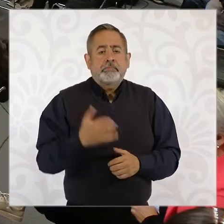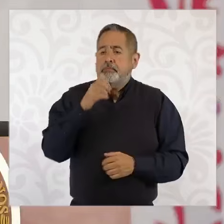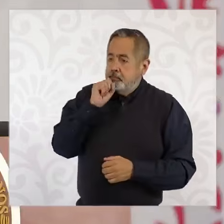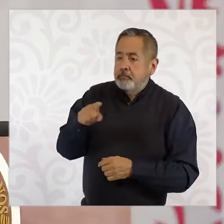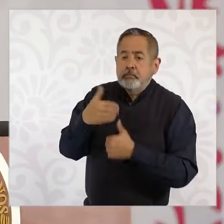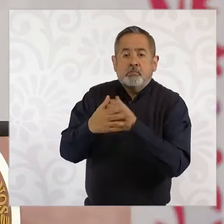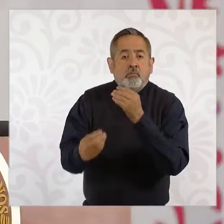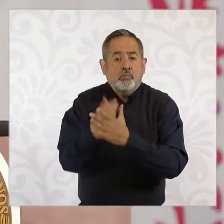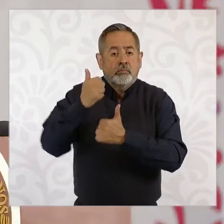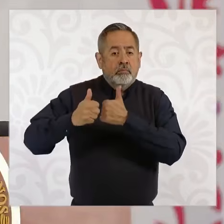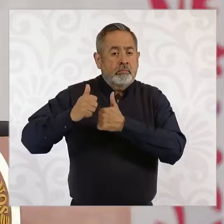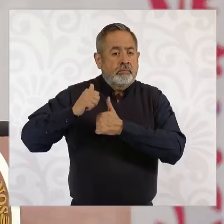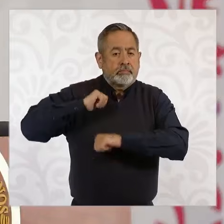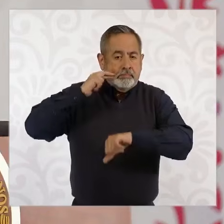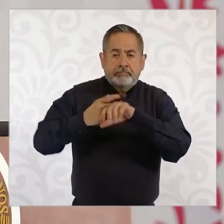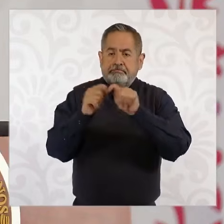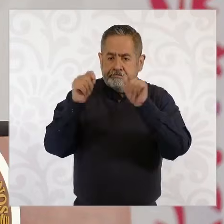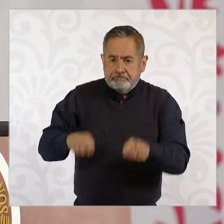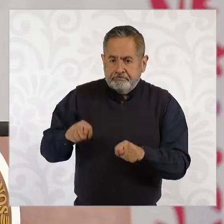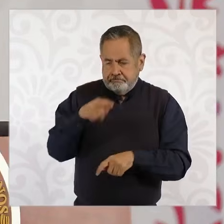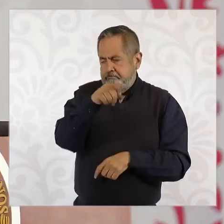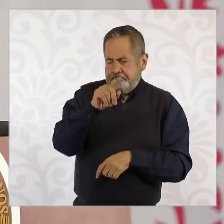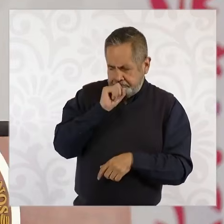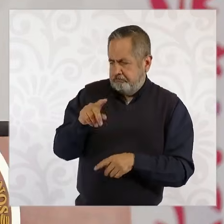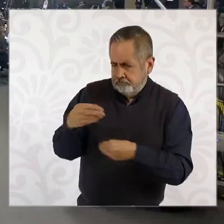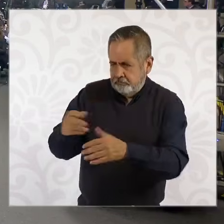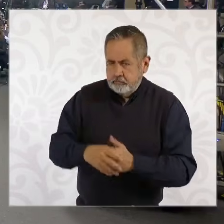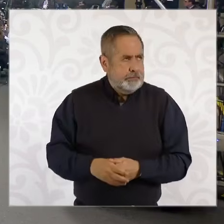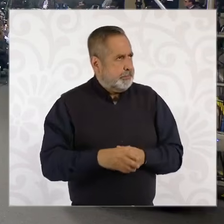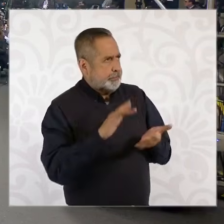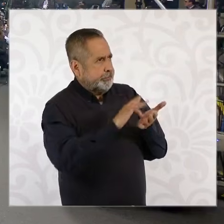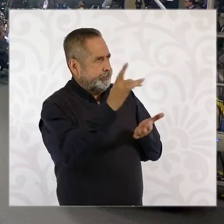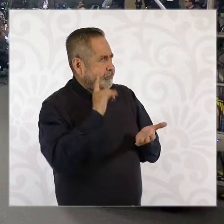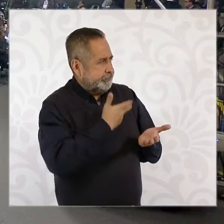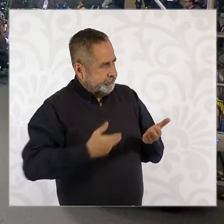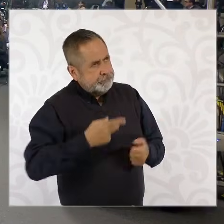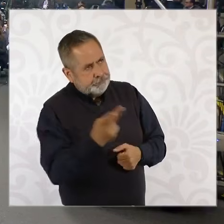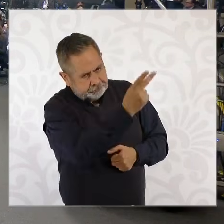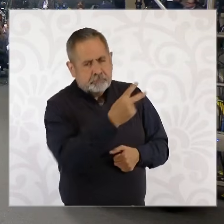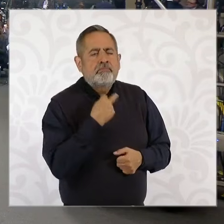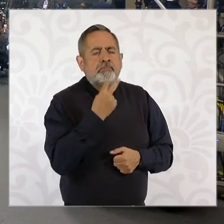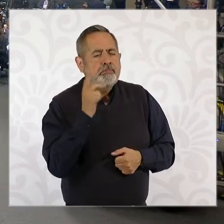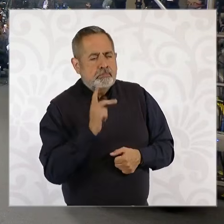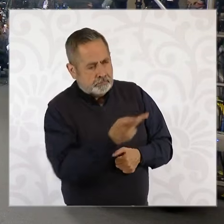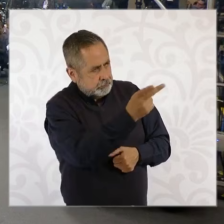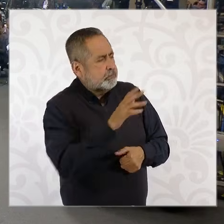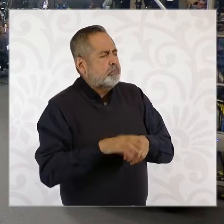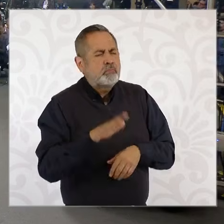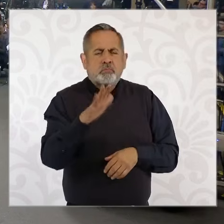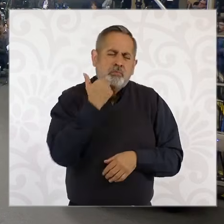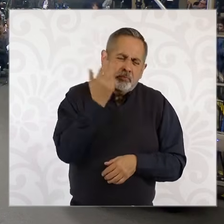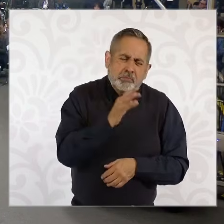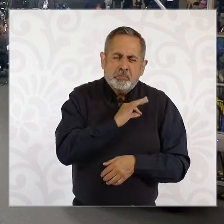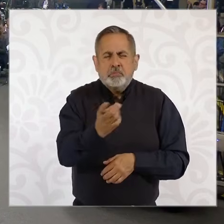carreras también en los tecnológicos también. Muchas gracias, presidenta. En otra pregunta, quisiera que si nos podría